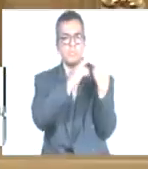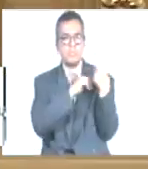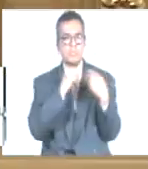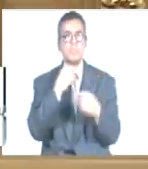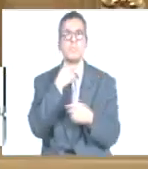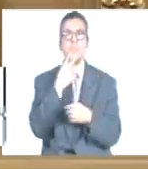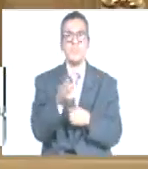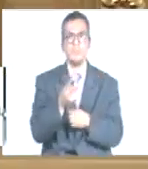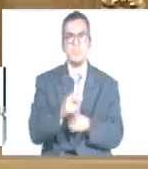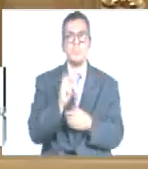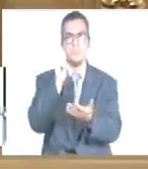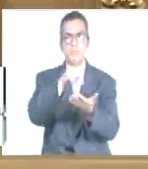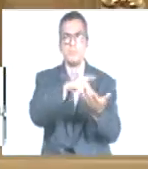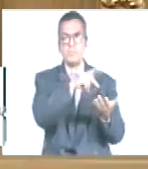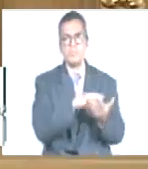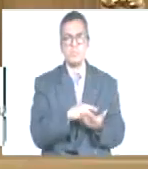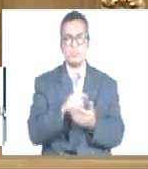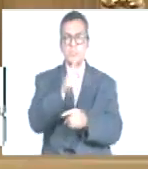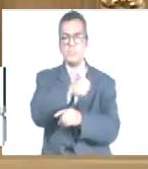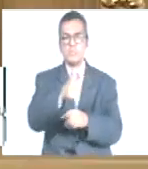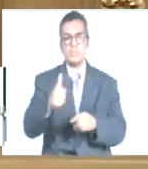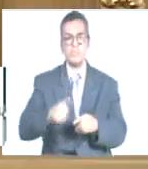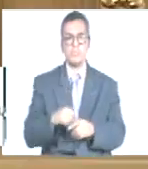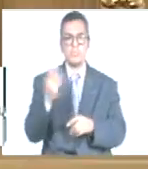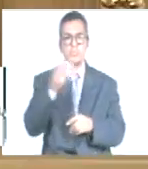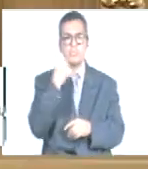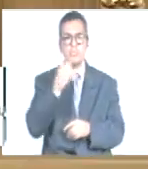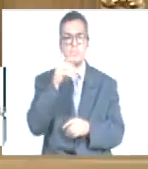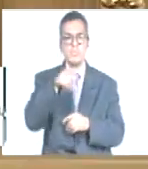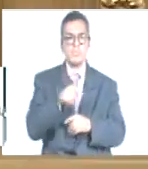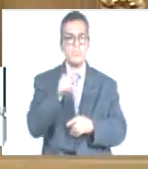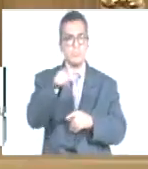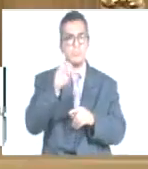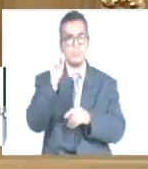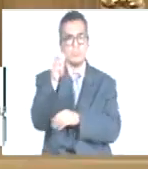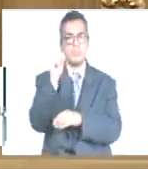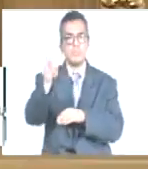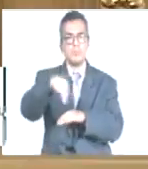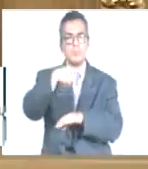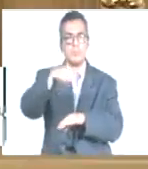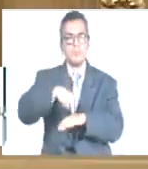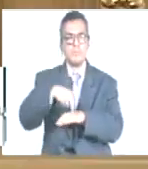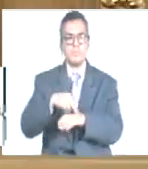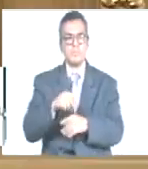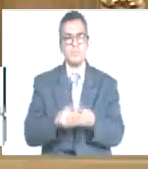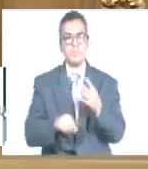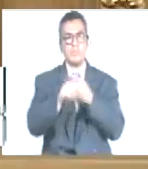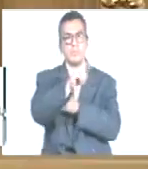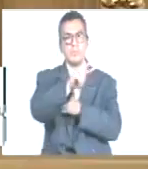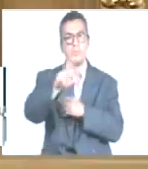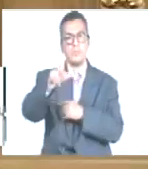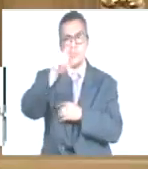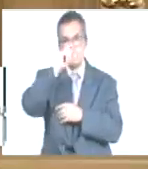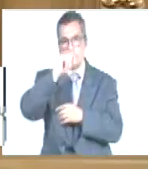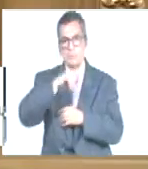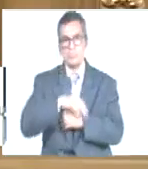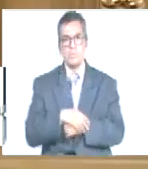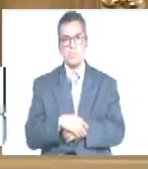voz y la participación protagónica de la juventud en este Parlamento con apenas 23 años de